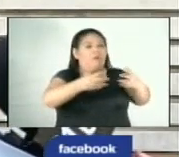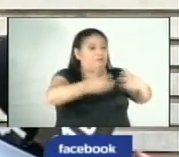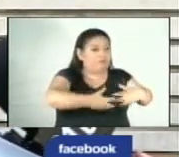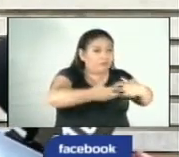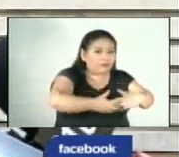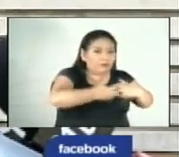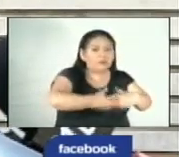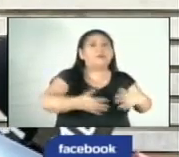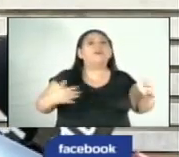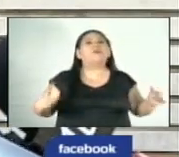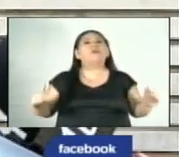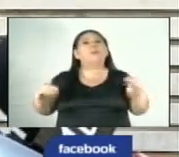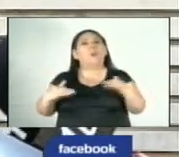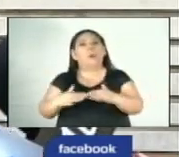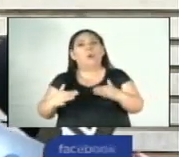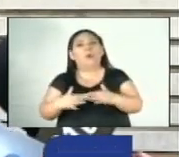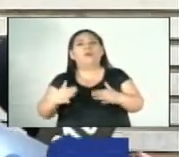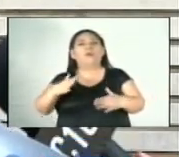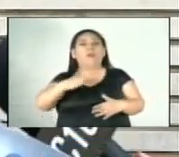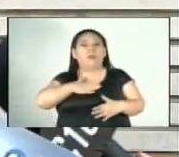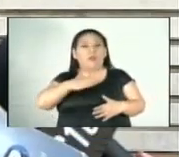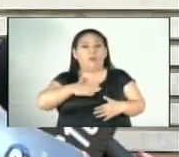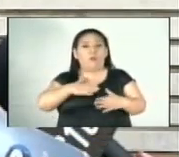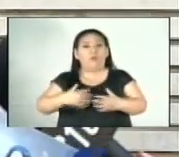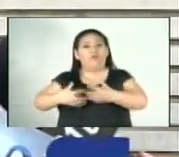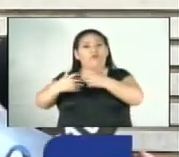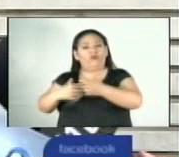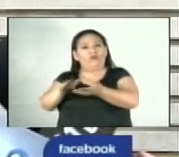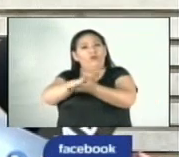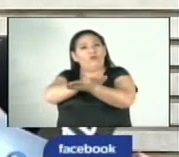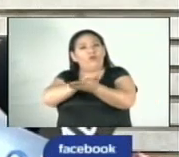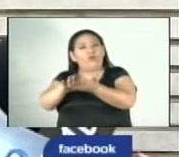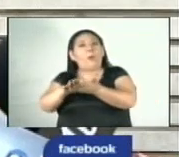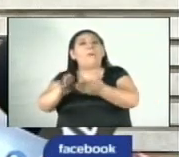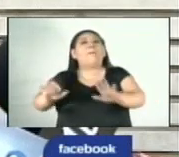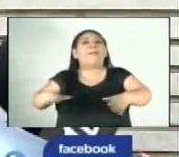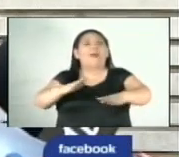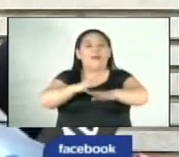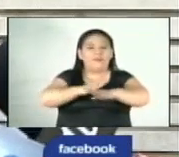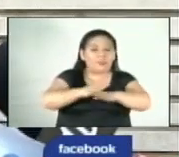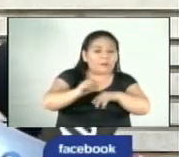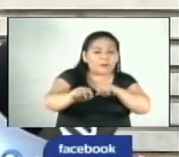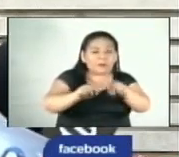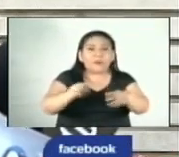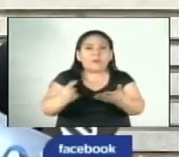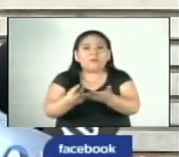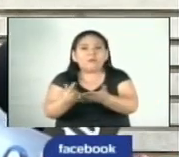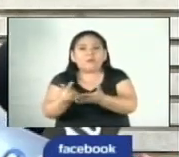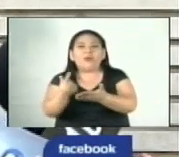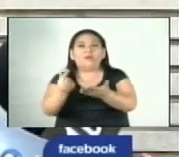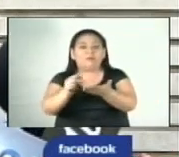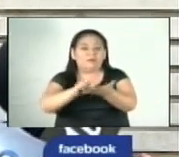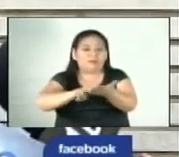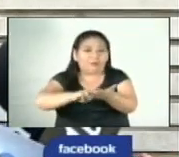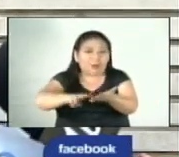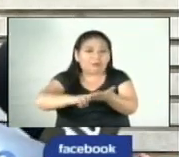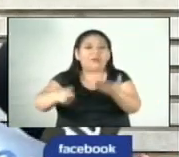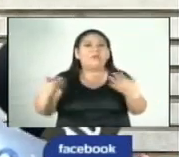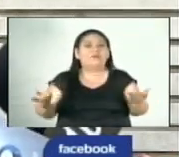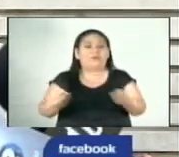tratamiento, también sistemas ultrasónicos para evitar la proliferación de las algas, sistemas de oxigenación del agua,